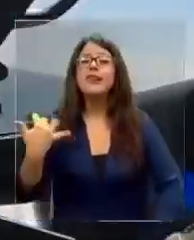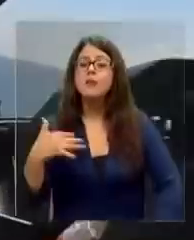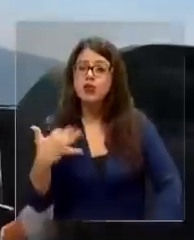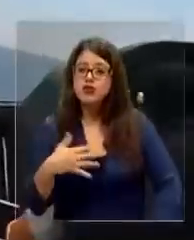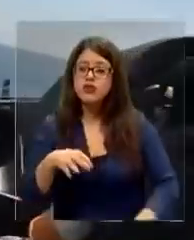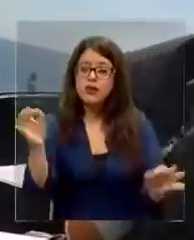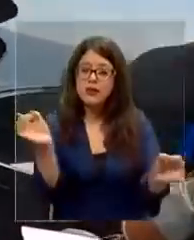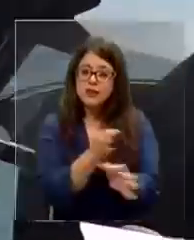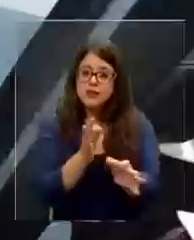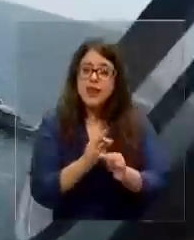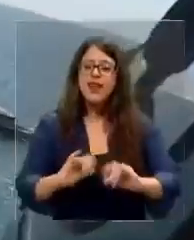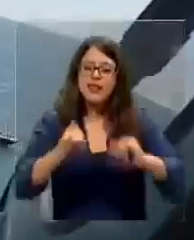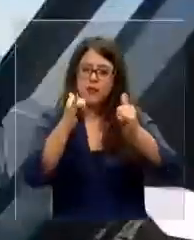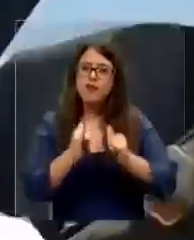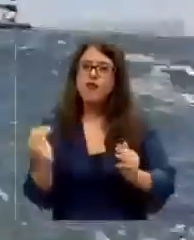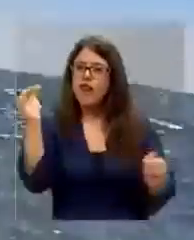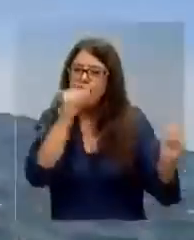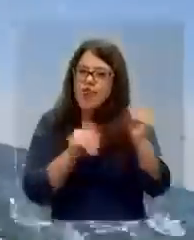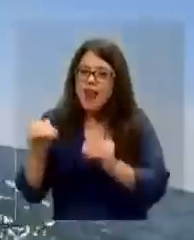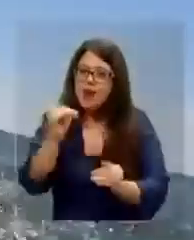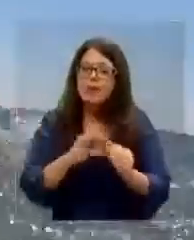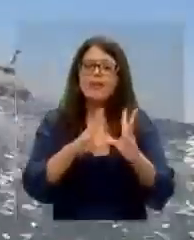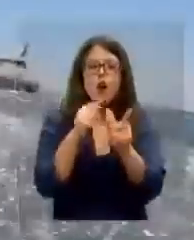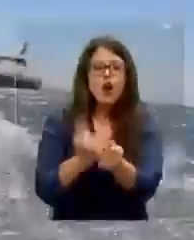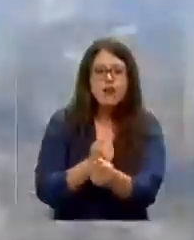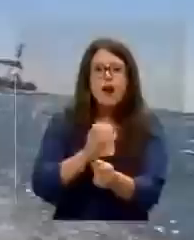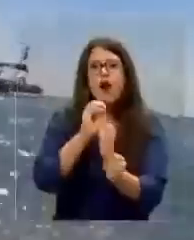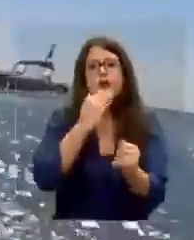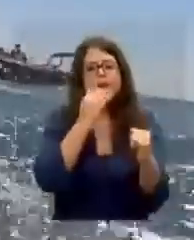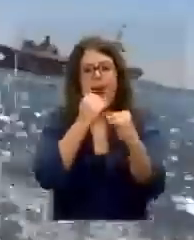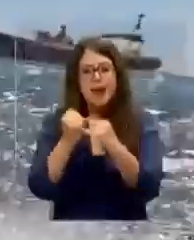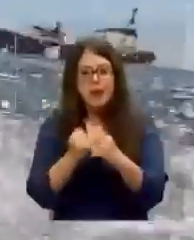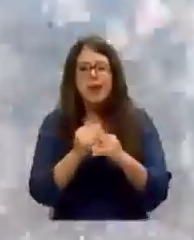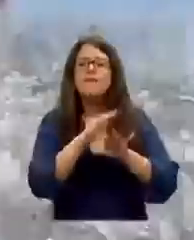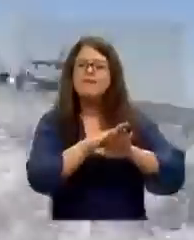Importantes consejos para disfrutar de la playa con la familia o amigos